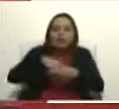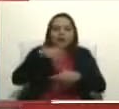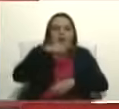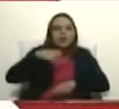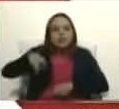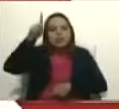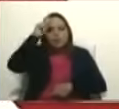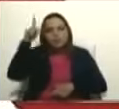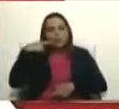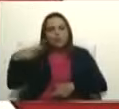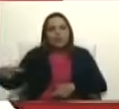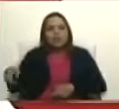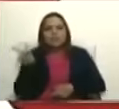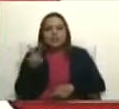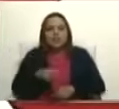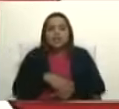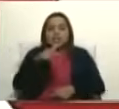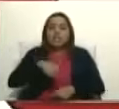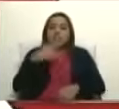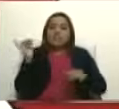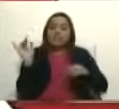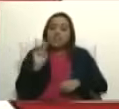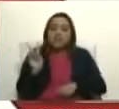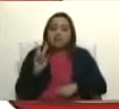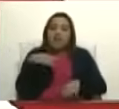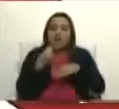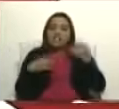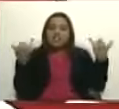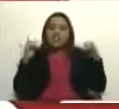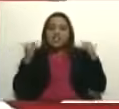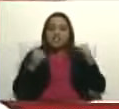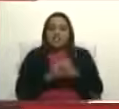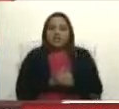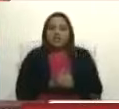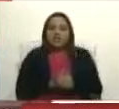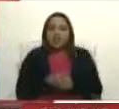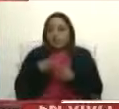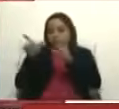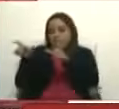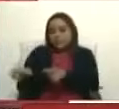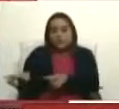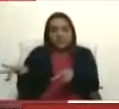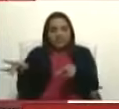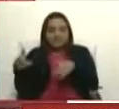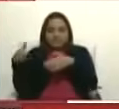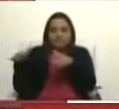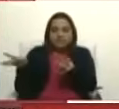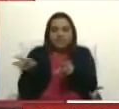Y aquí en Venezuela le hacen fiesta a personajes como eso, o a personajillos como eso.